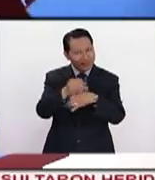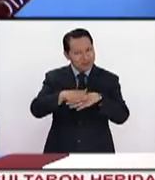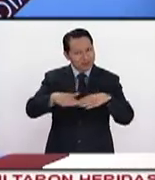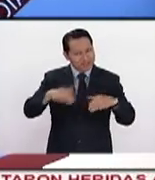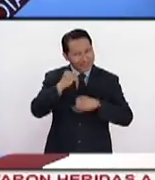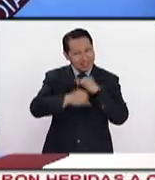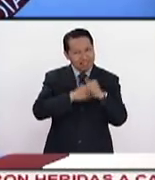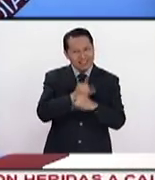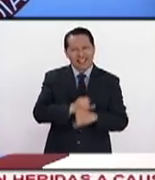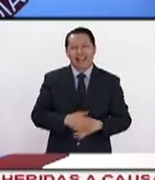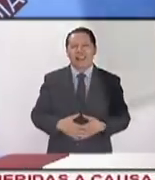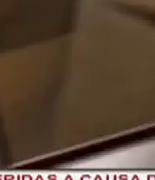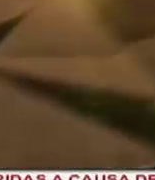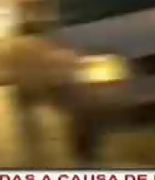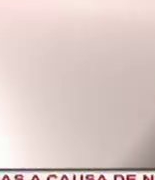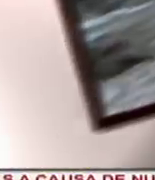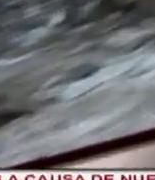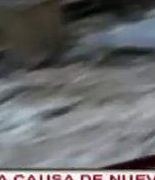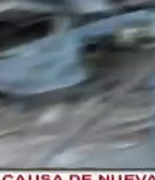información internacional.